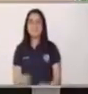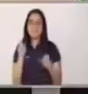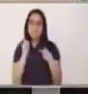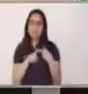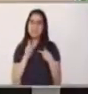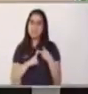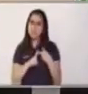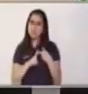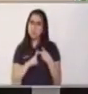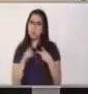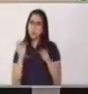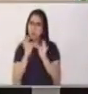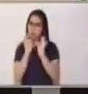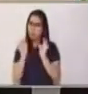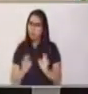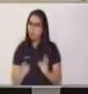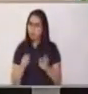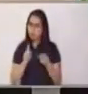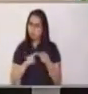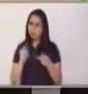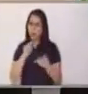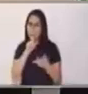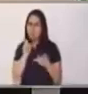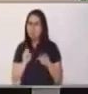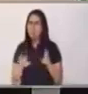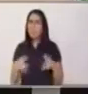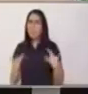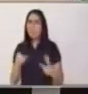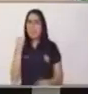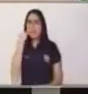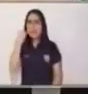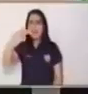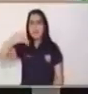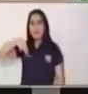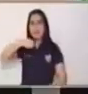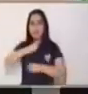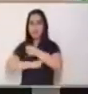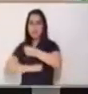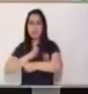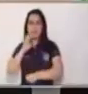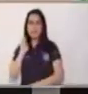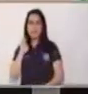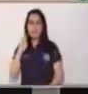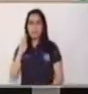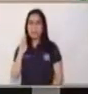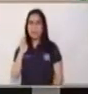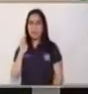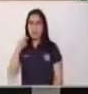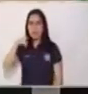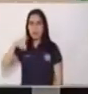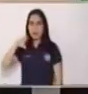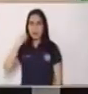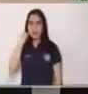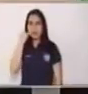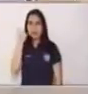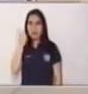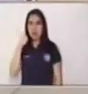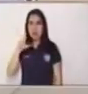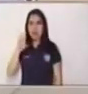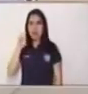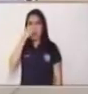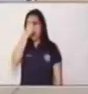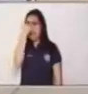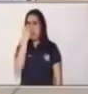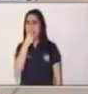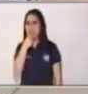de preguntas están las preguntas inferenciales. ¿A qué se refieren inferenciales? Son